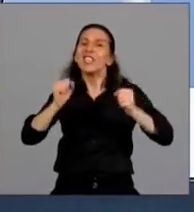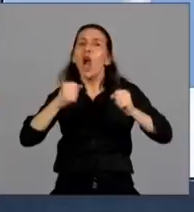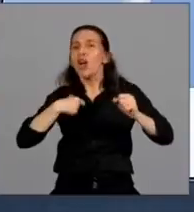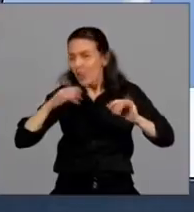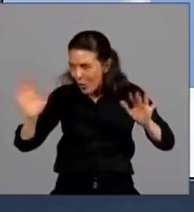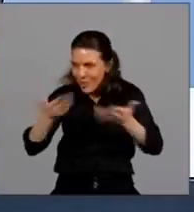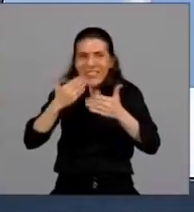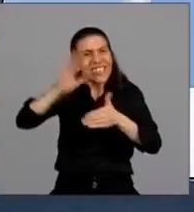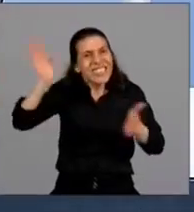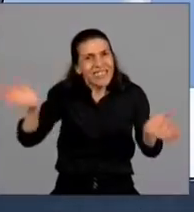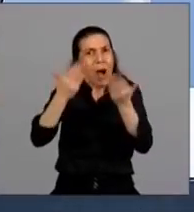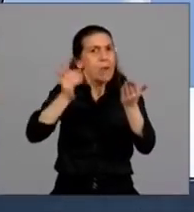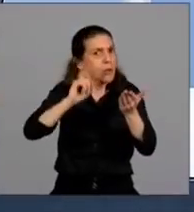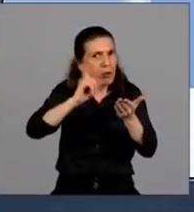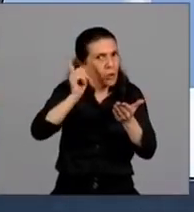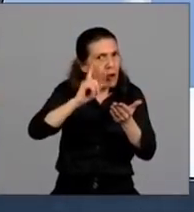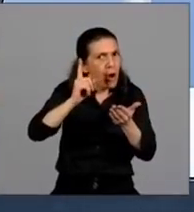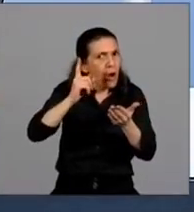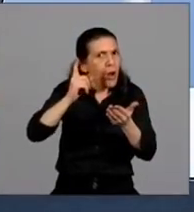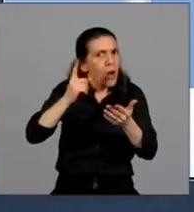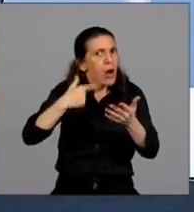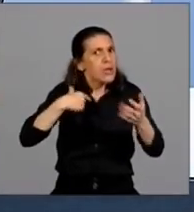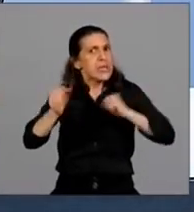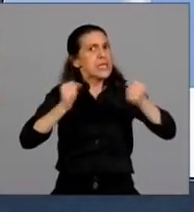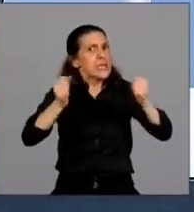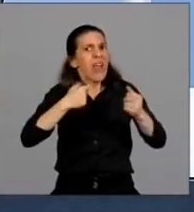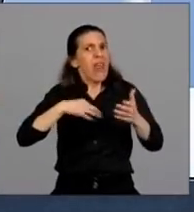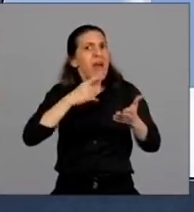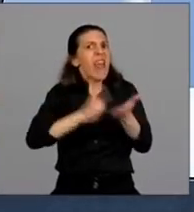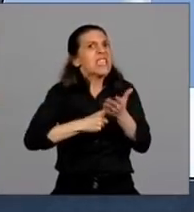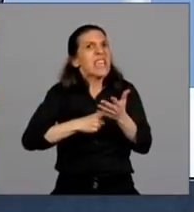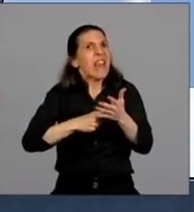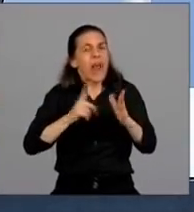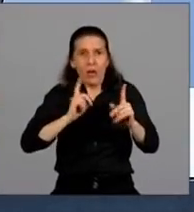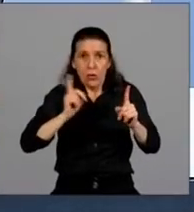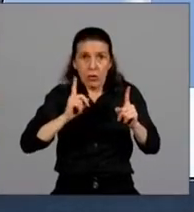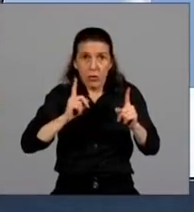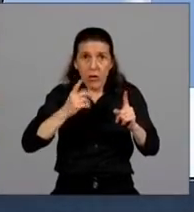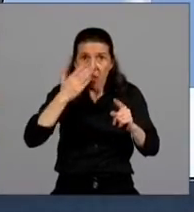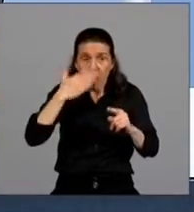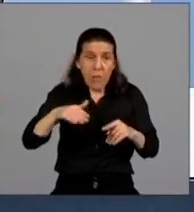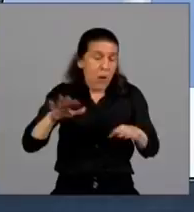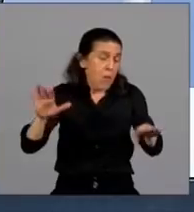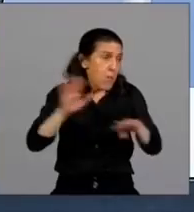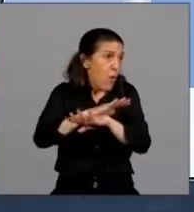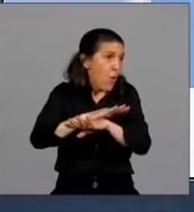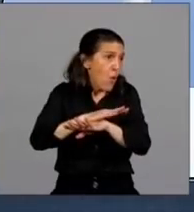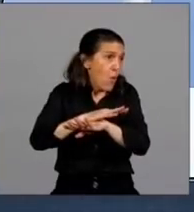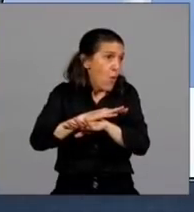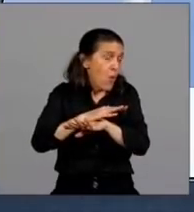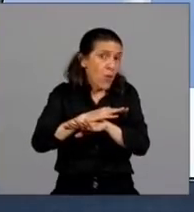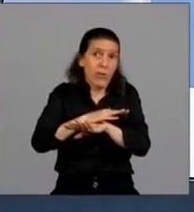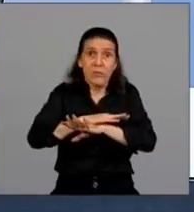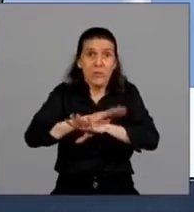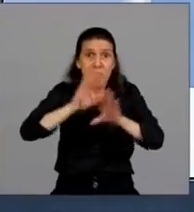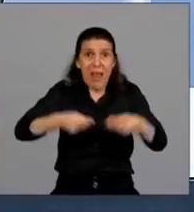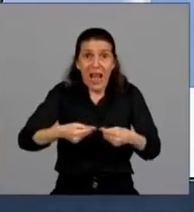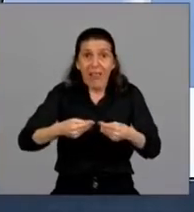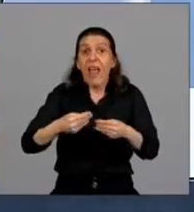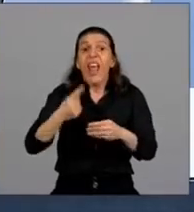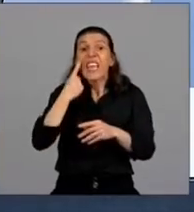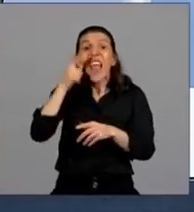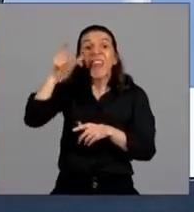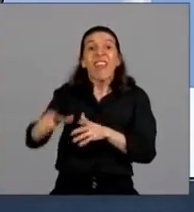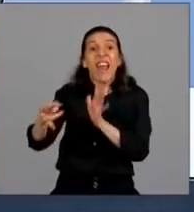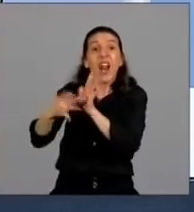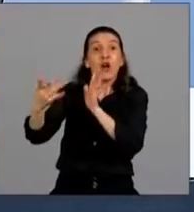estar de ninguna manera atolondrados con las decisiones, porque se pagan. Me acaba de escribir el intendente de Necochea,